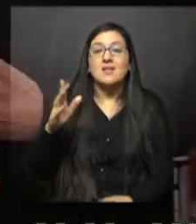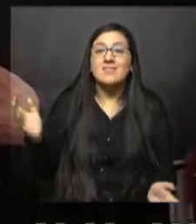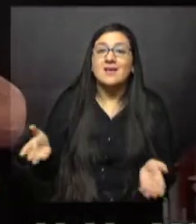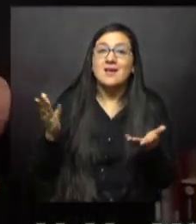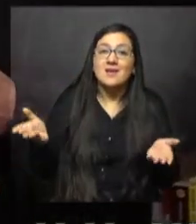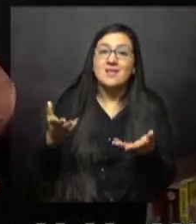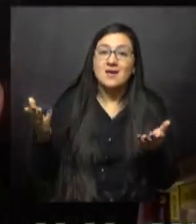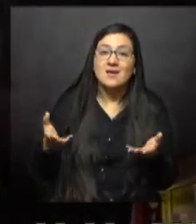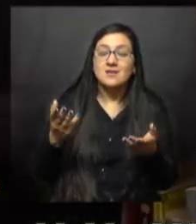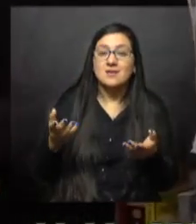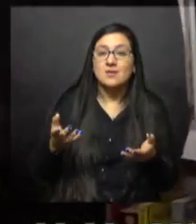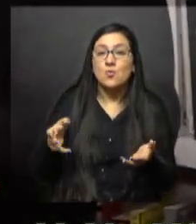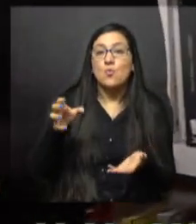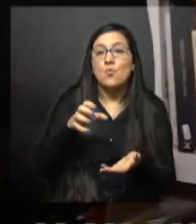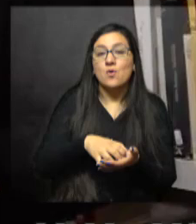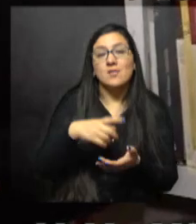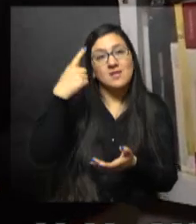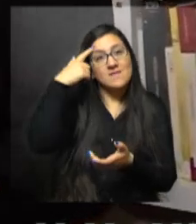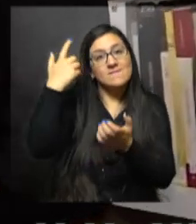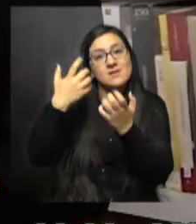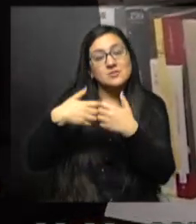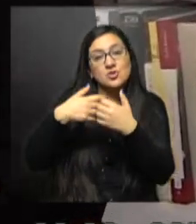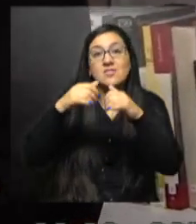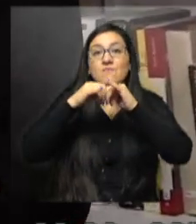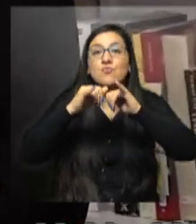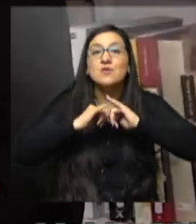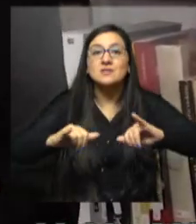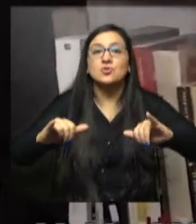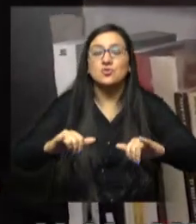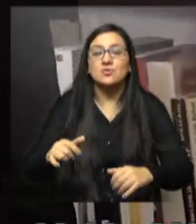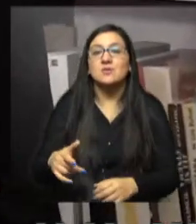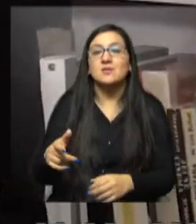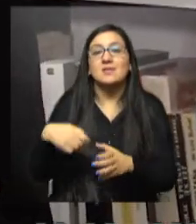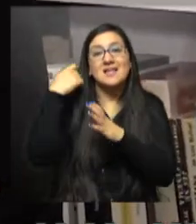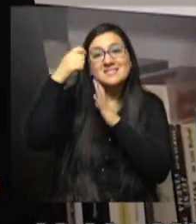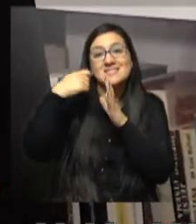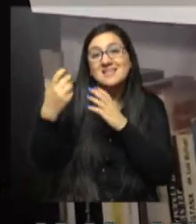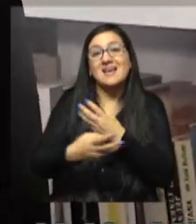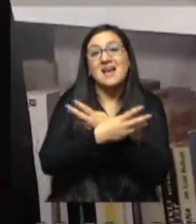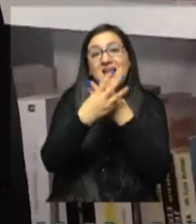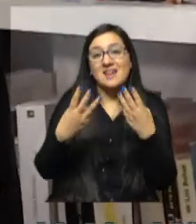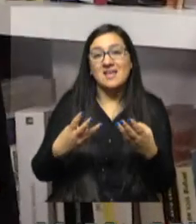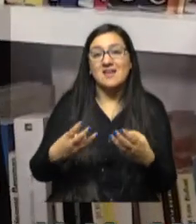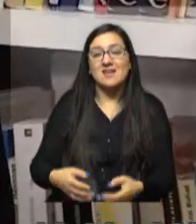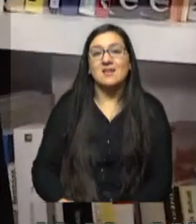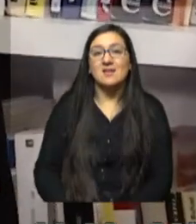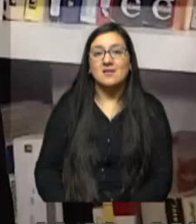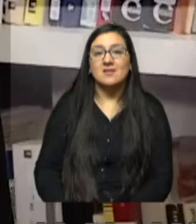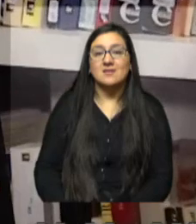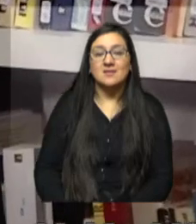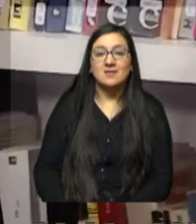también un espacio de reflexión y divulgación, ¿no? Del cine en general y del cine nacional en particular. En este